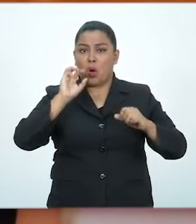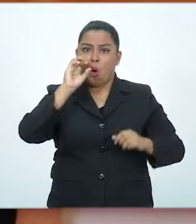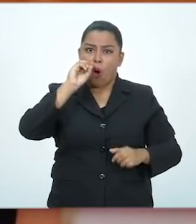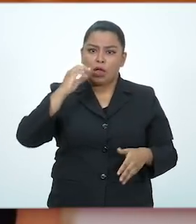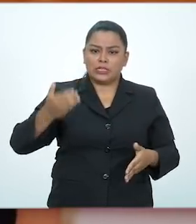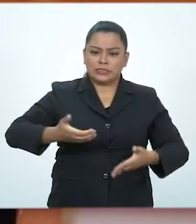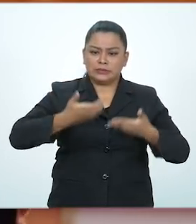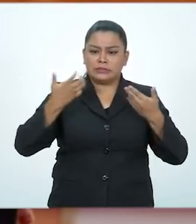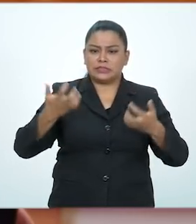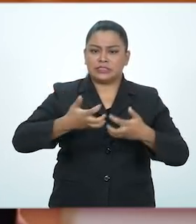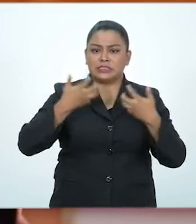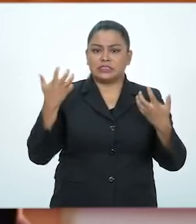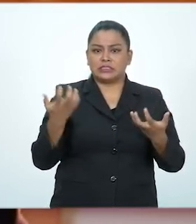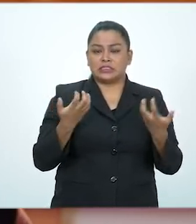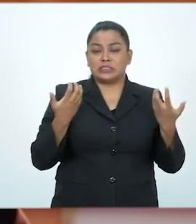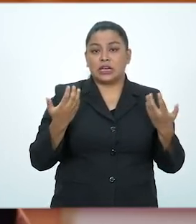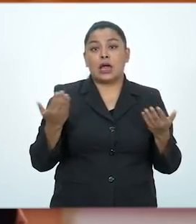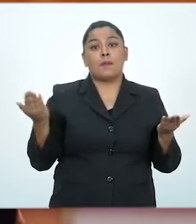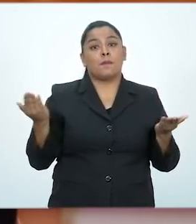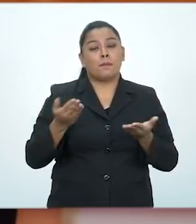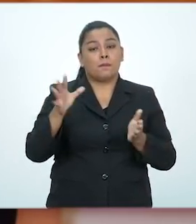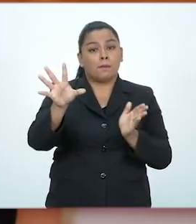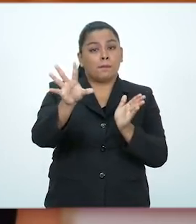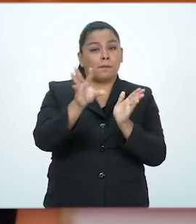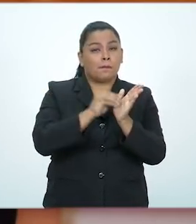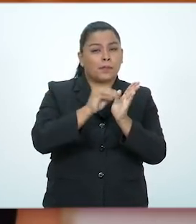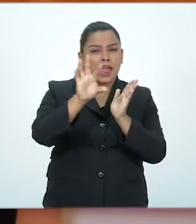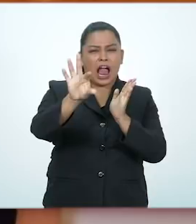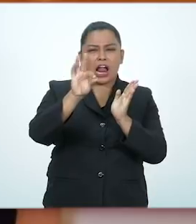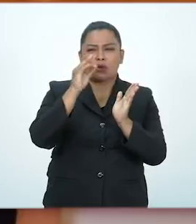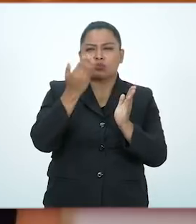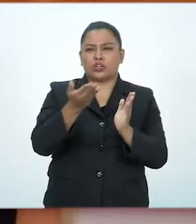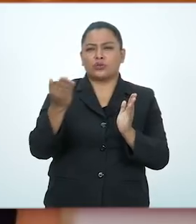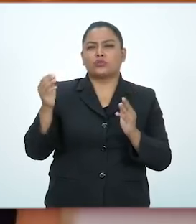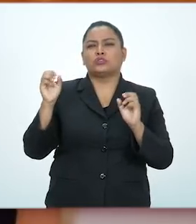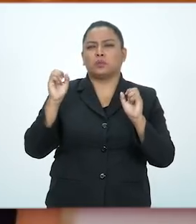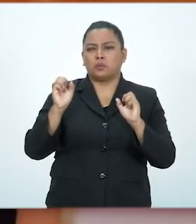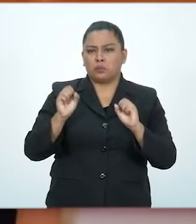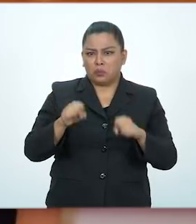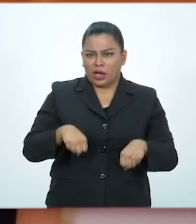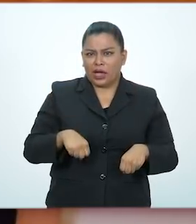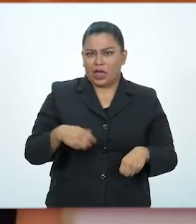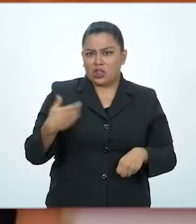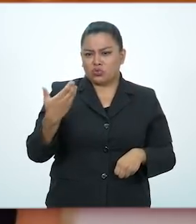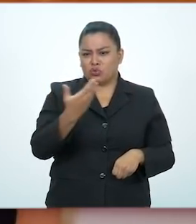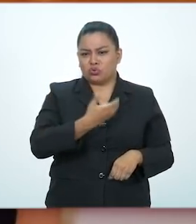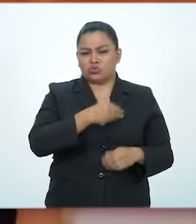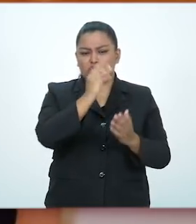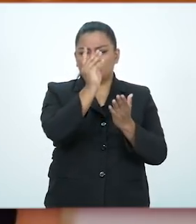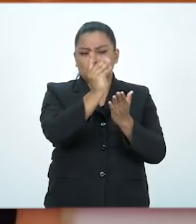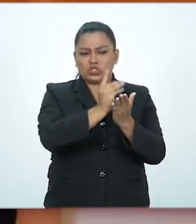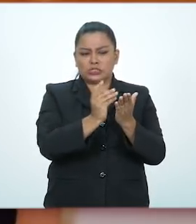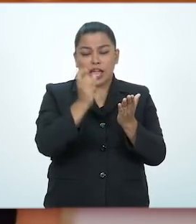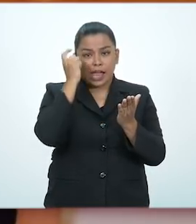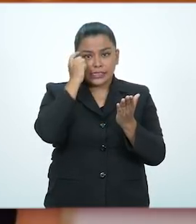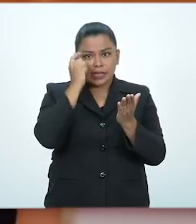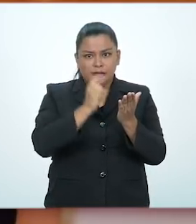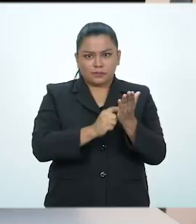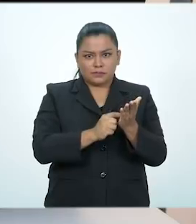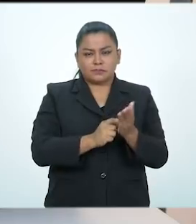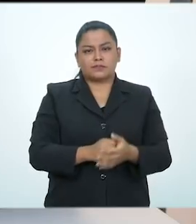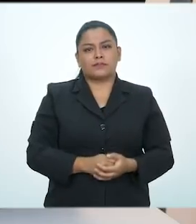investigar, los vamos a suprimir y vamos a retomar nada más aquellos indicadores que nos permiten diseñar